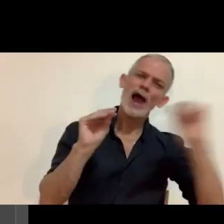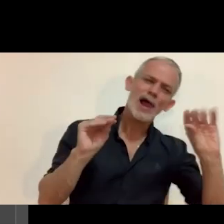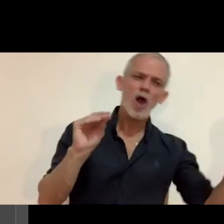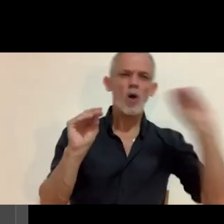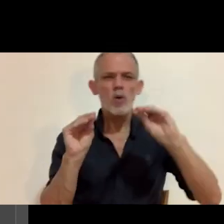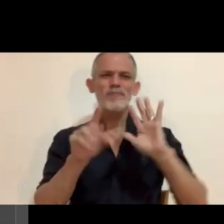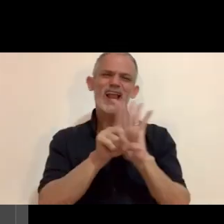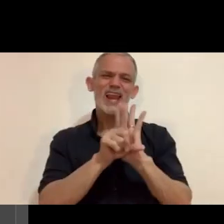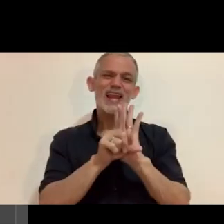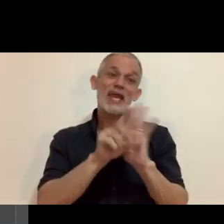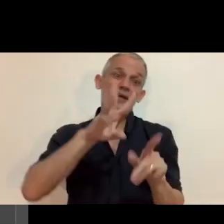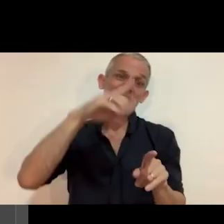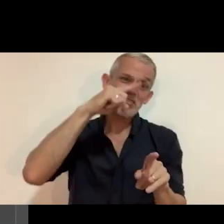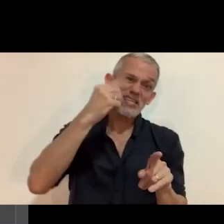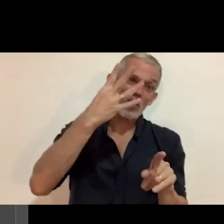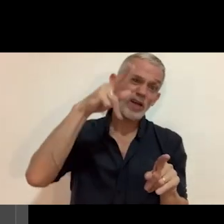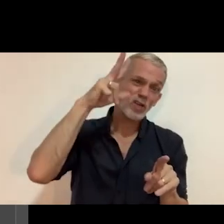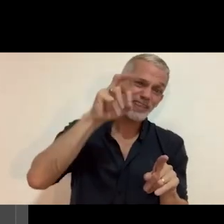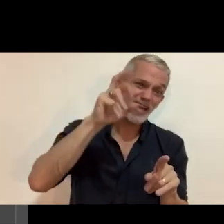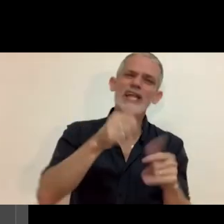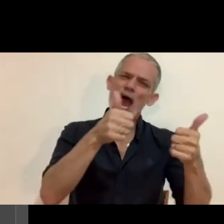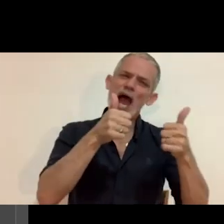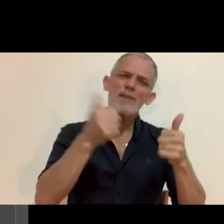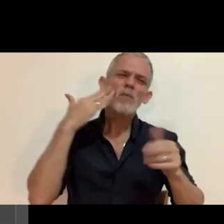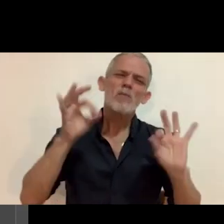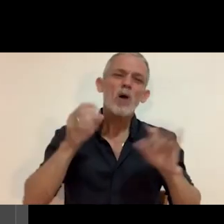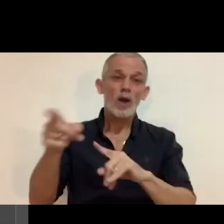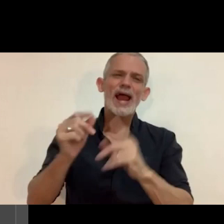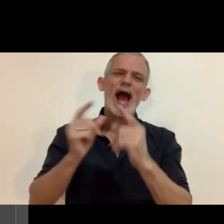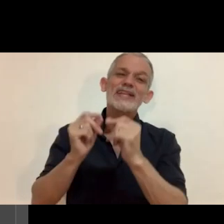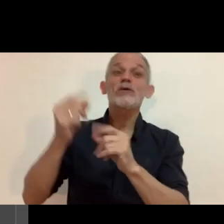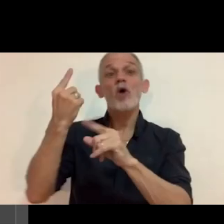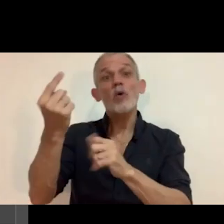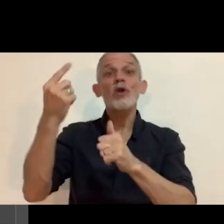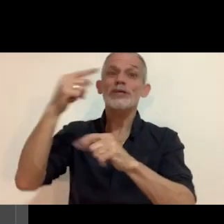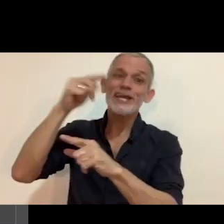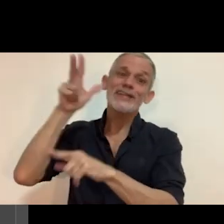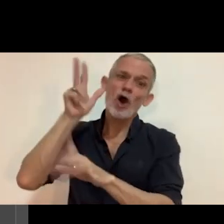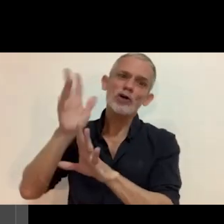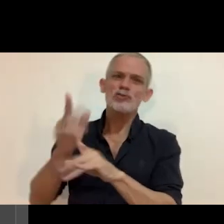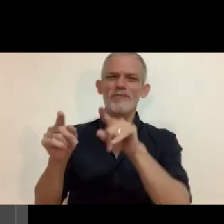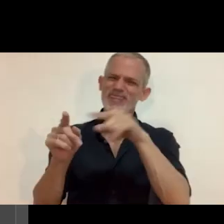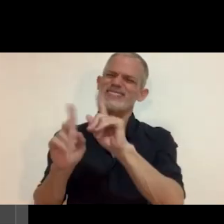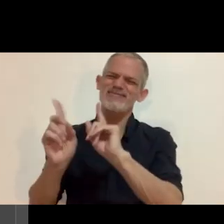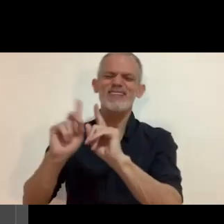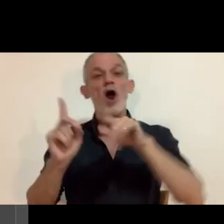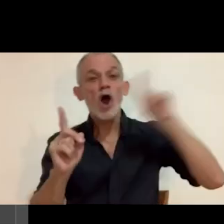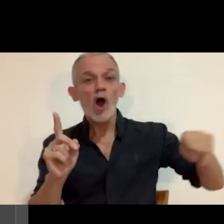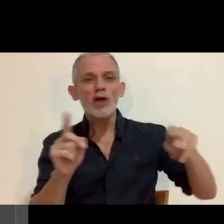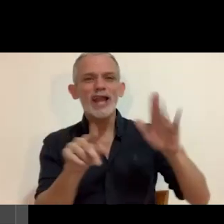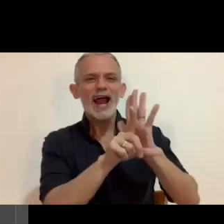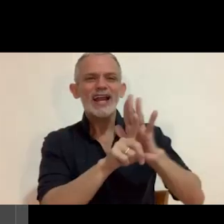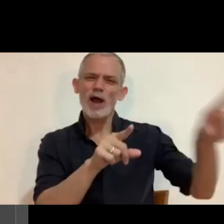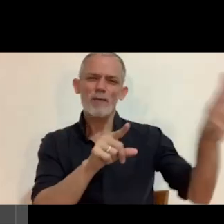ley 27.430 me parece más benigna en los artículos 1, 7 y 8, pero en los otros